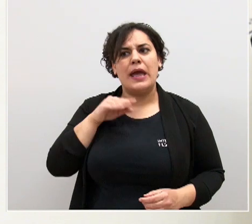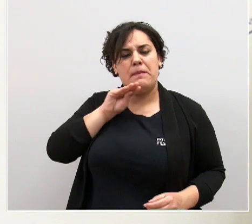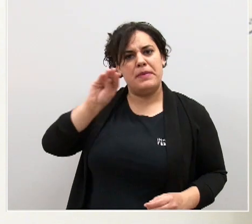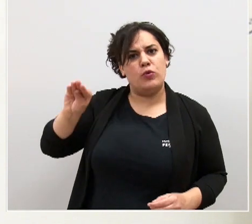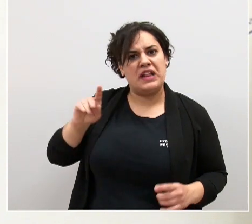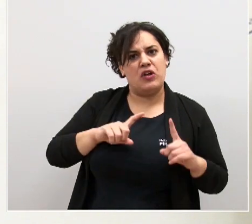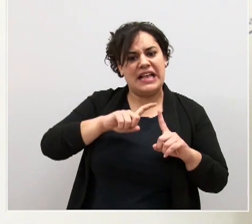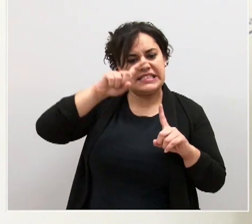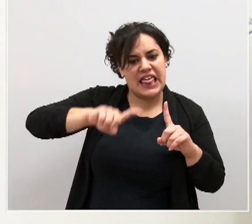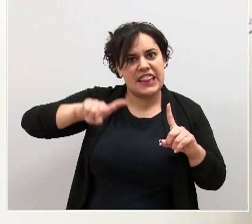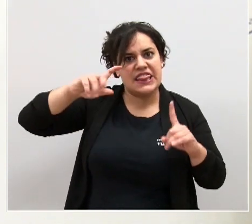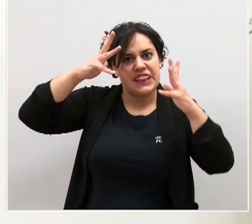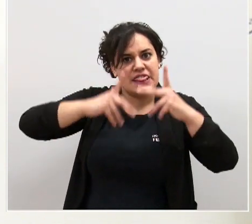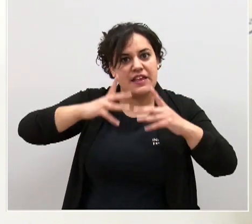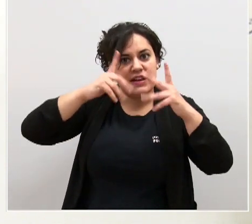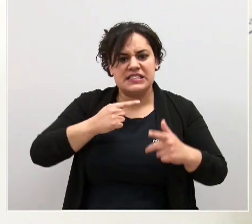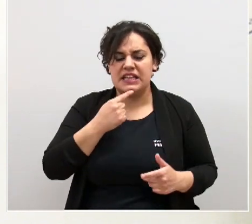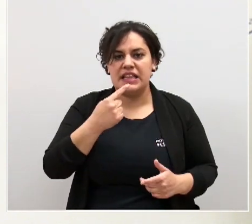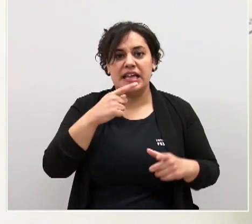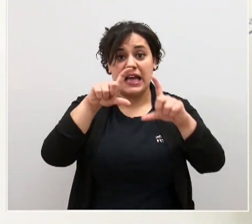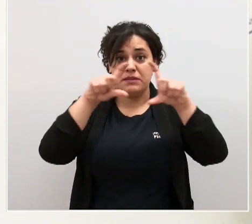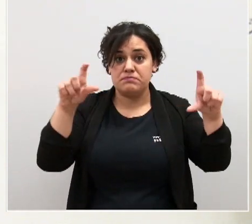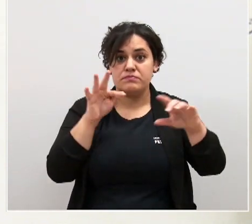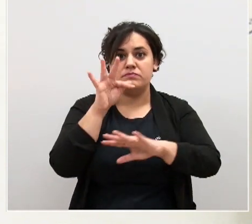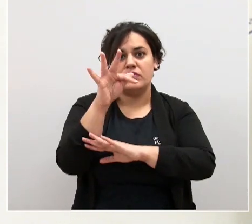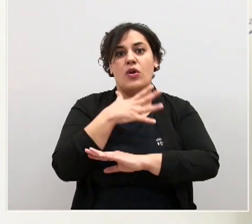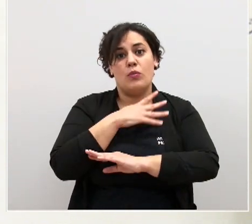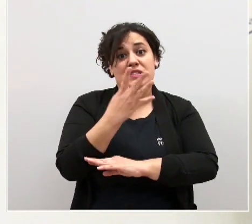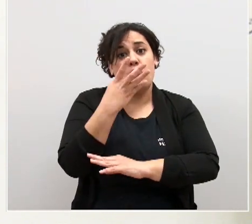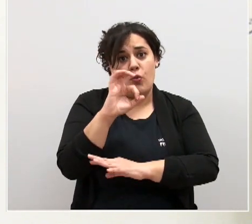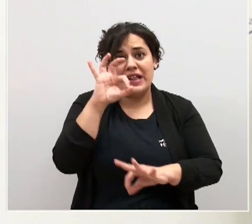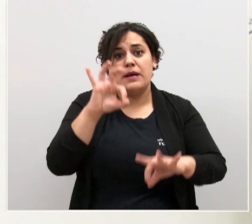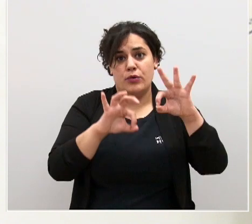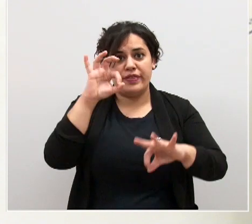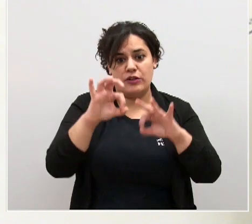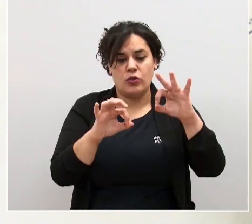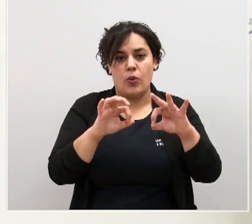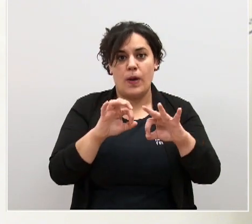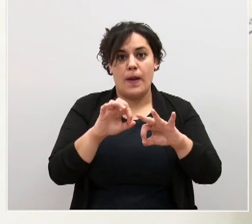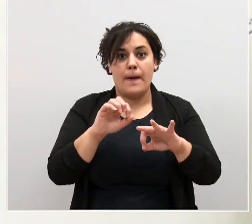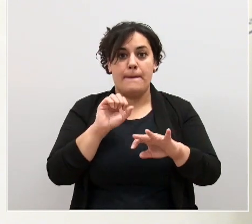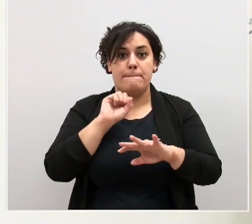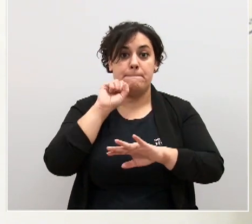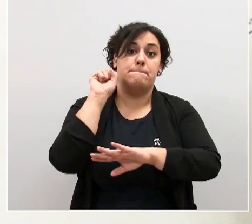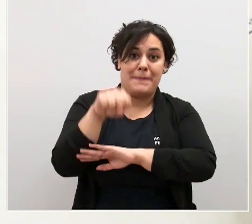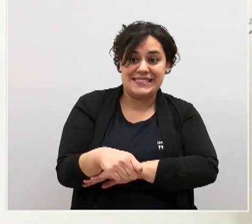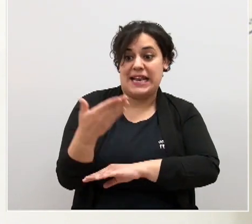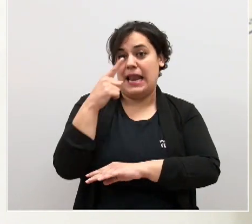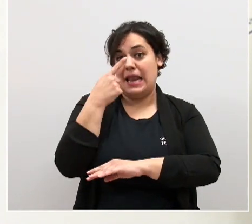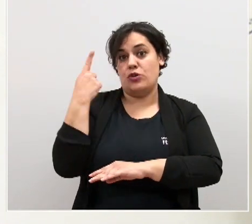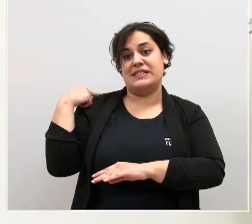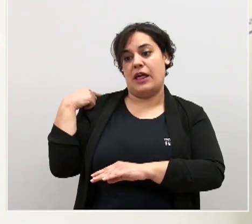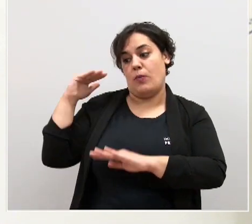Yo creo que las funerarias de Murcia pueden entender que haya habido un repunte del 40% referido al año pasado, como de hecho ocurre por